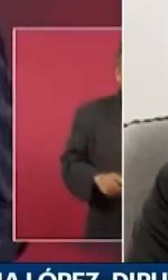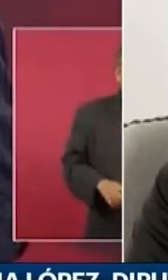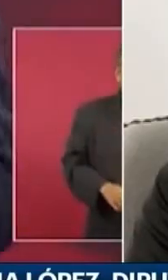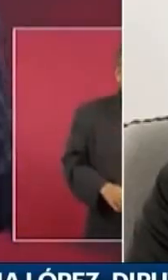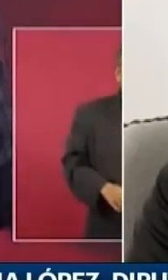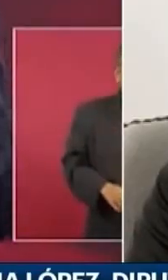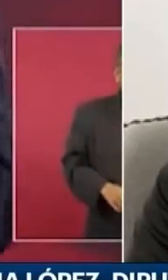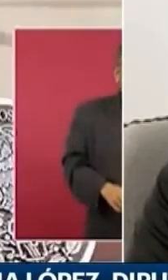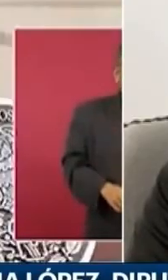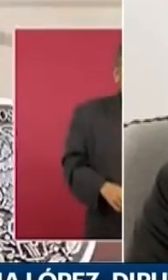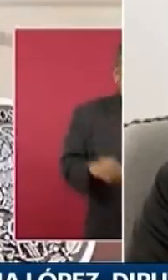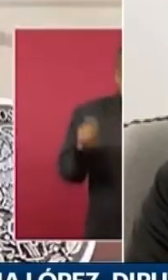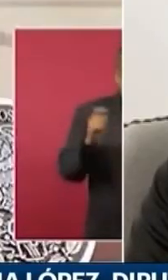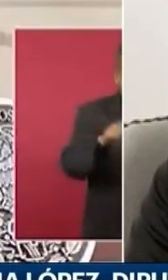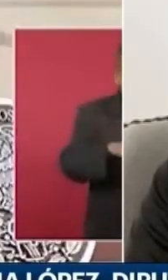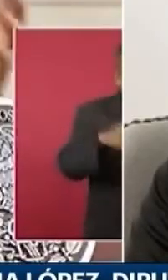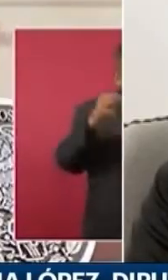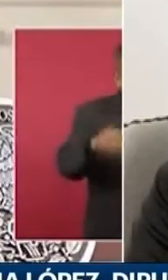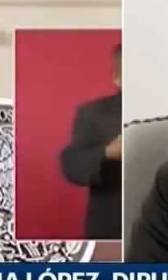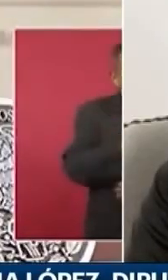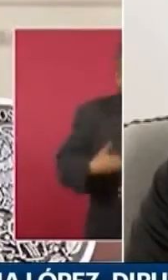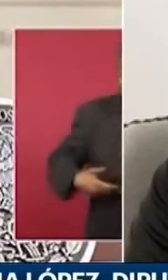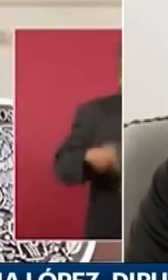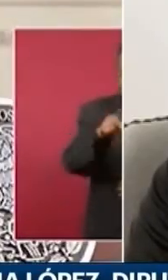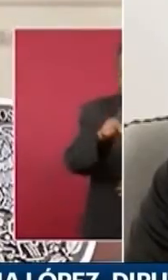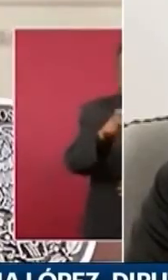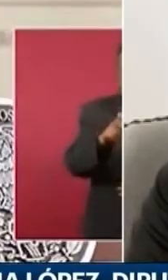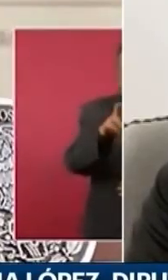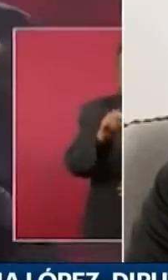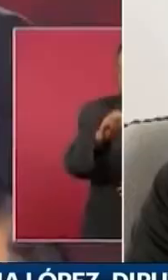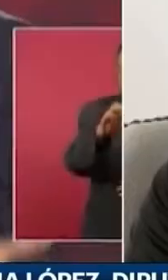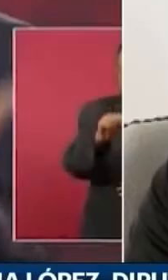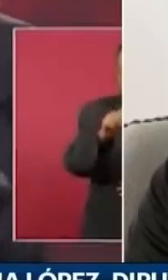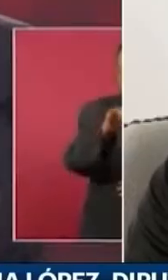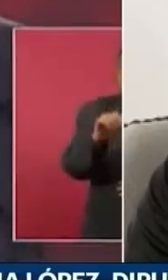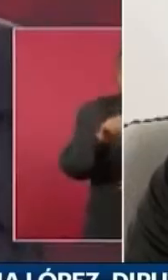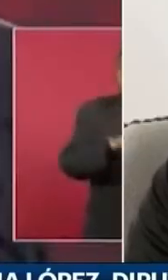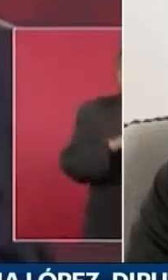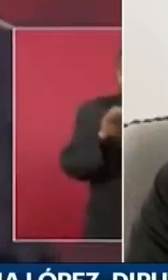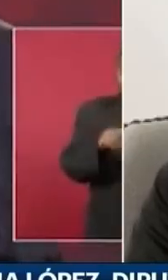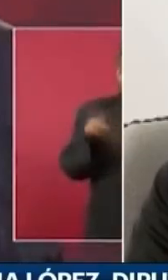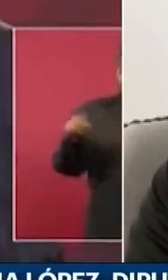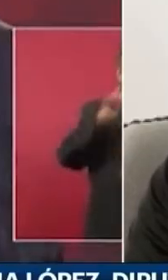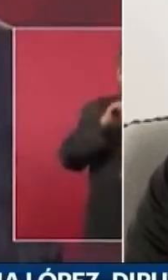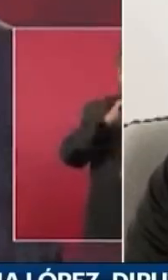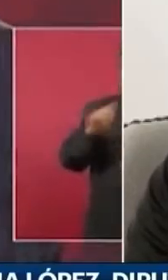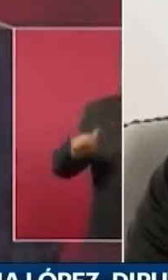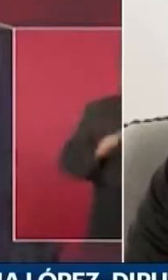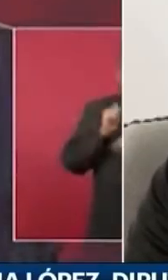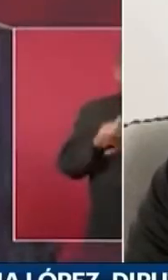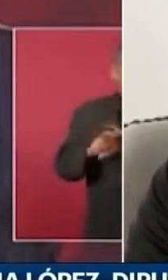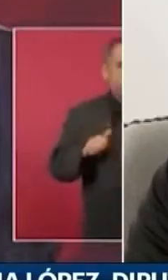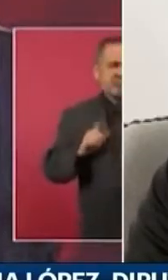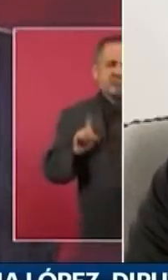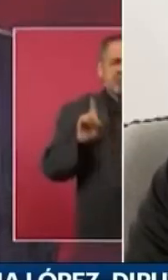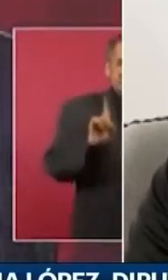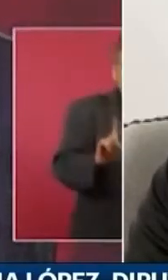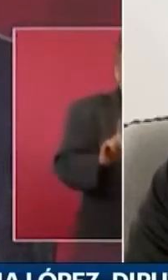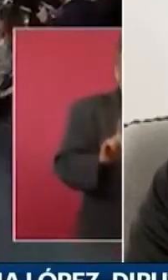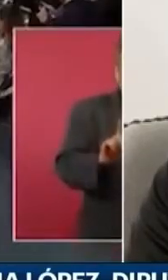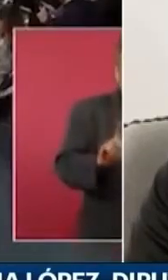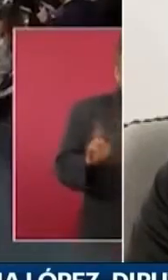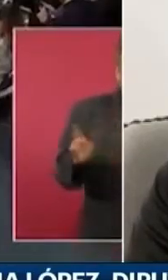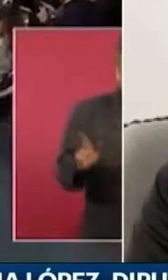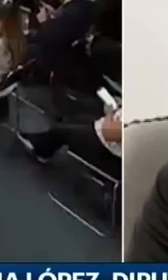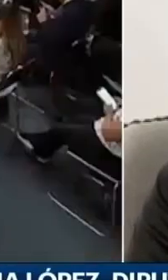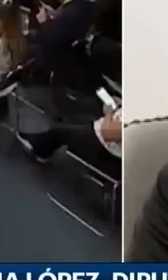tomando esto ya también sale de la Alianza del Pacífico, de lo que significa ello, sino también es un choque directo